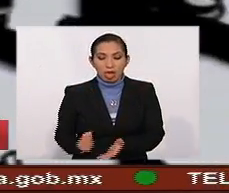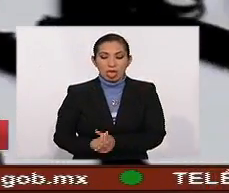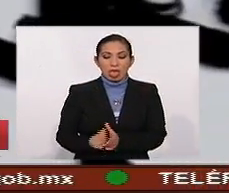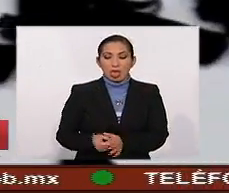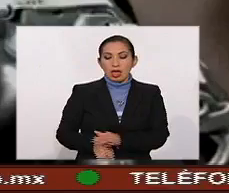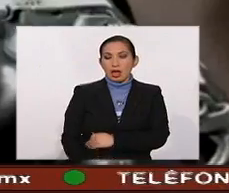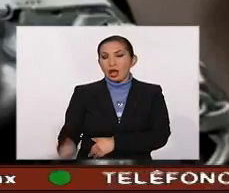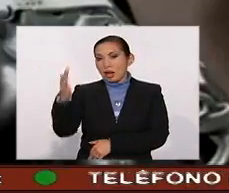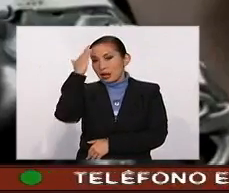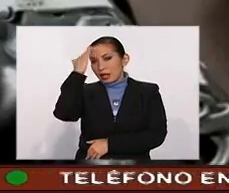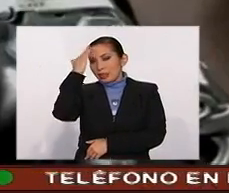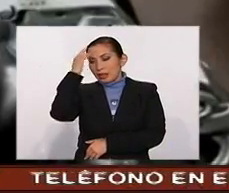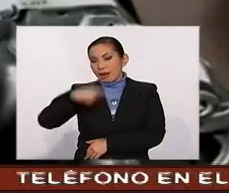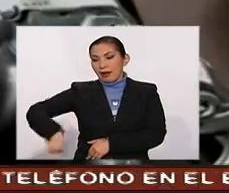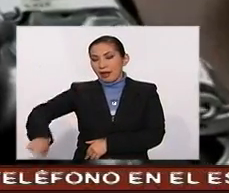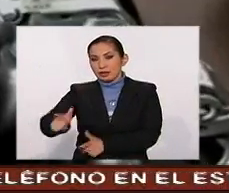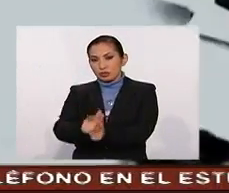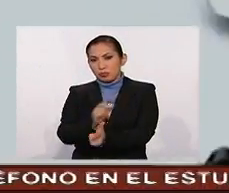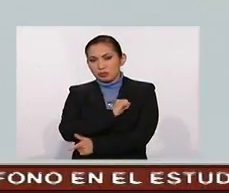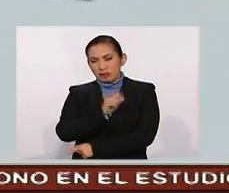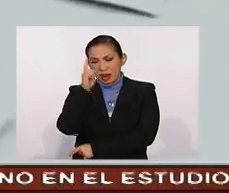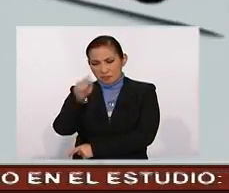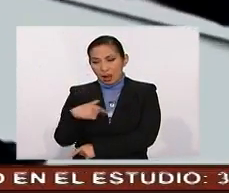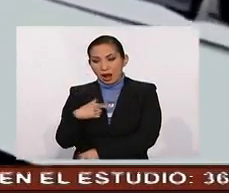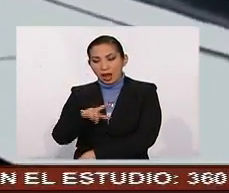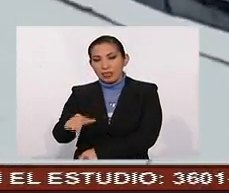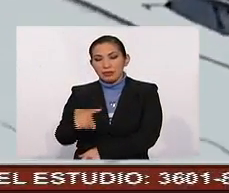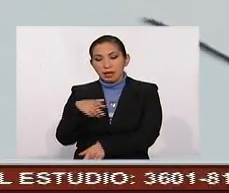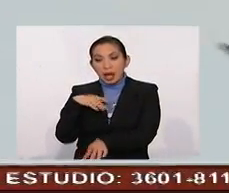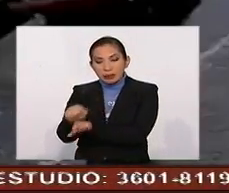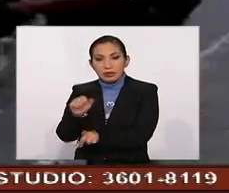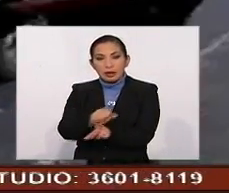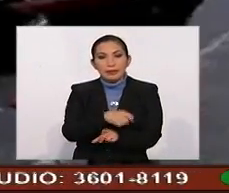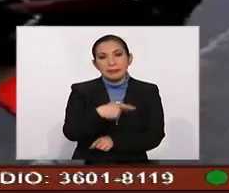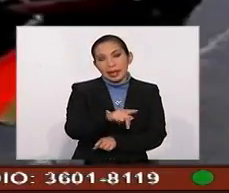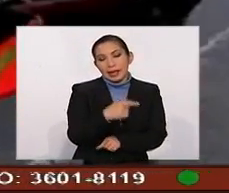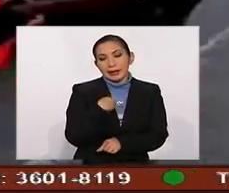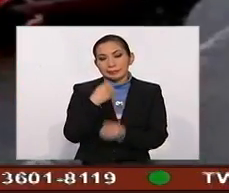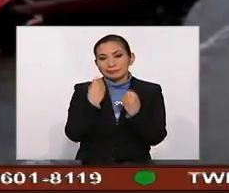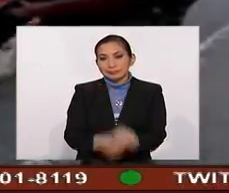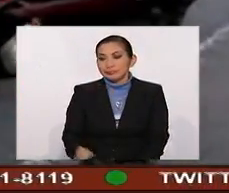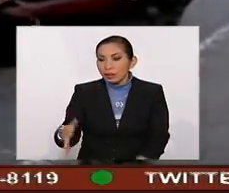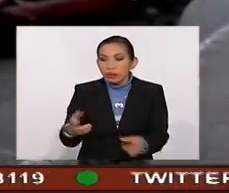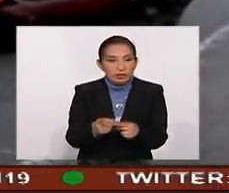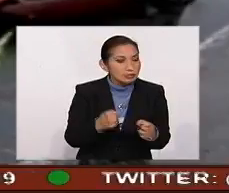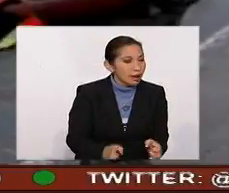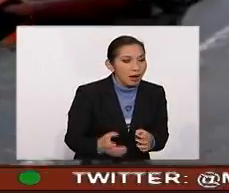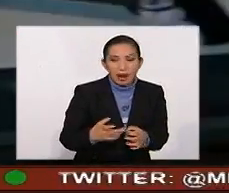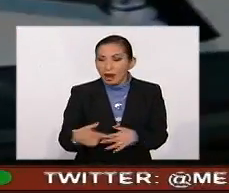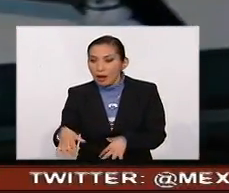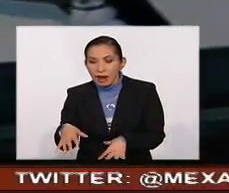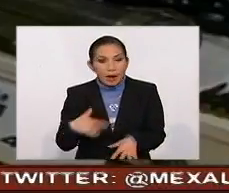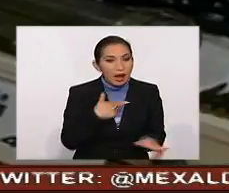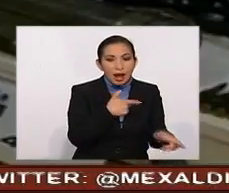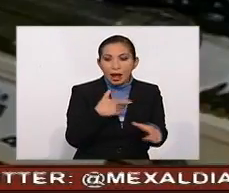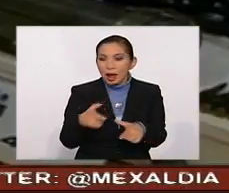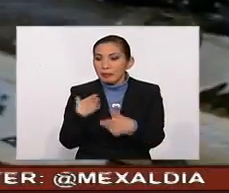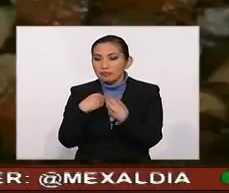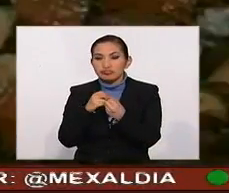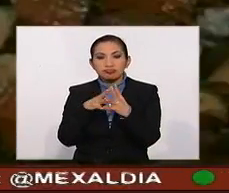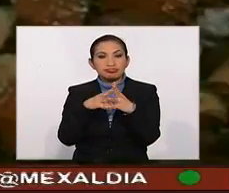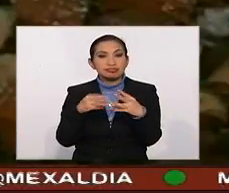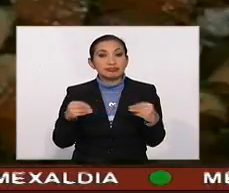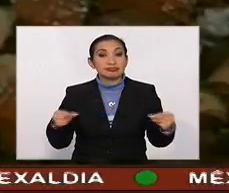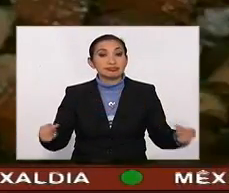a líderes de cárteles de las drogas para capturarlos. Sin embargo, terminaron por perderles el rastro a las armas y